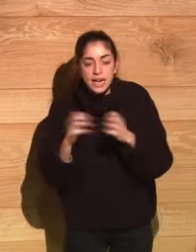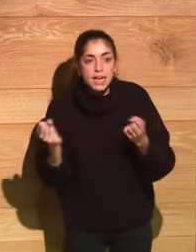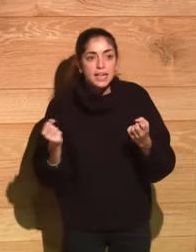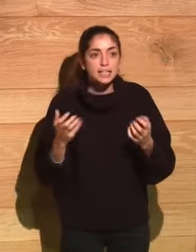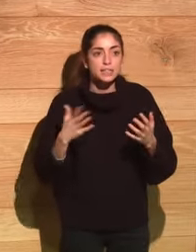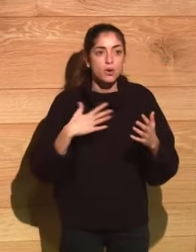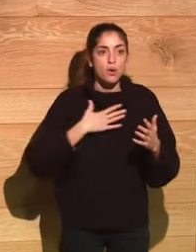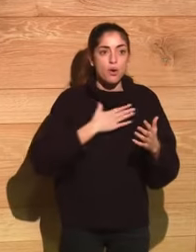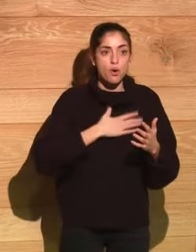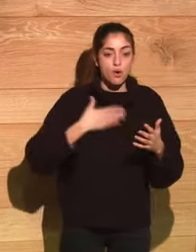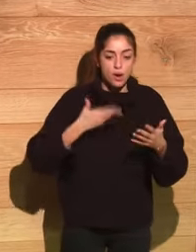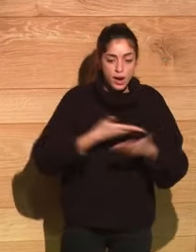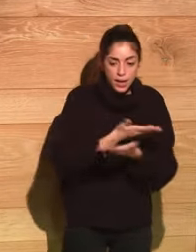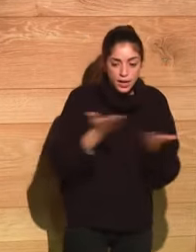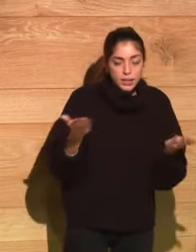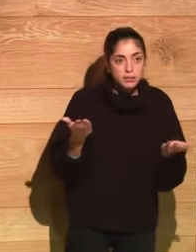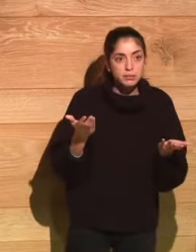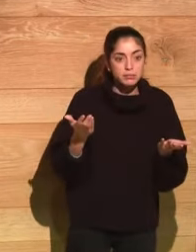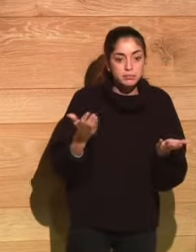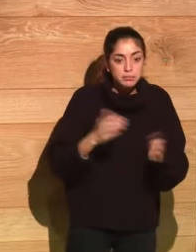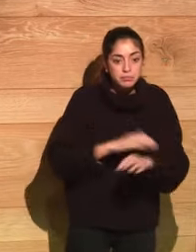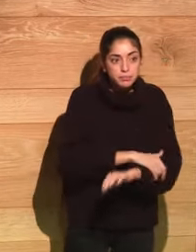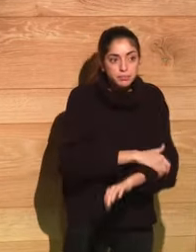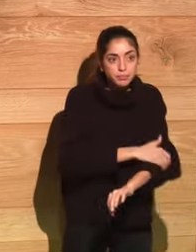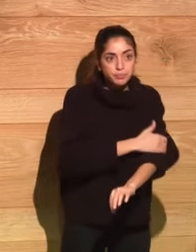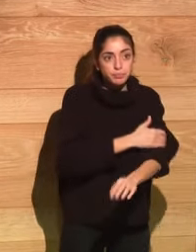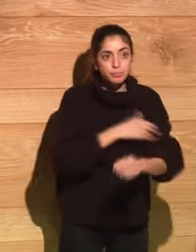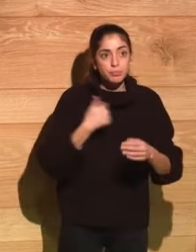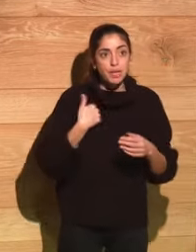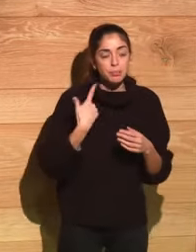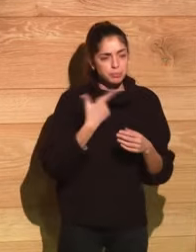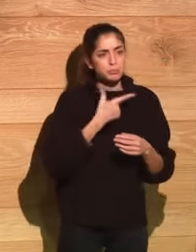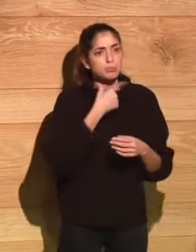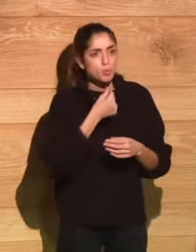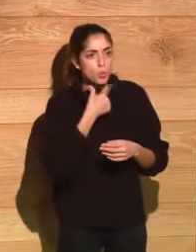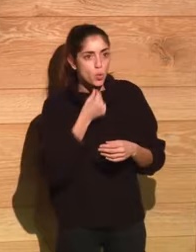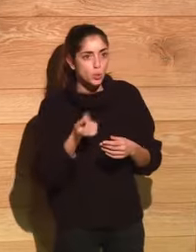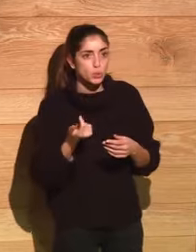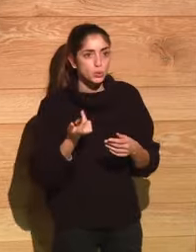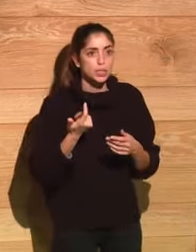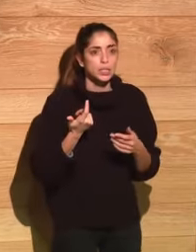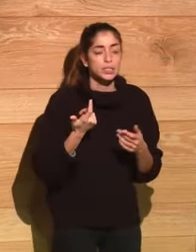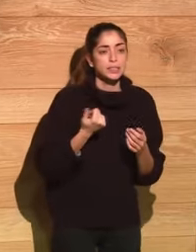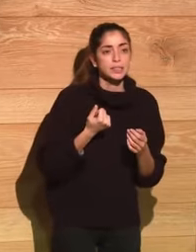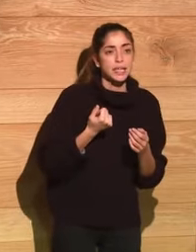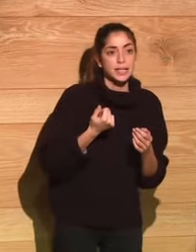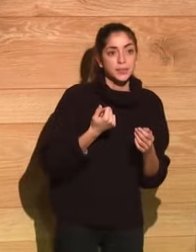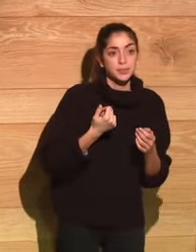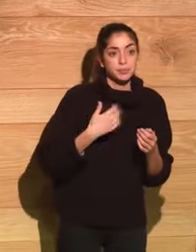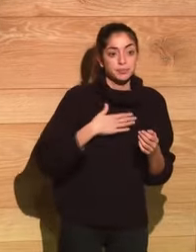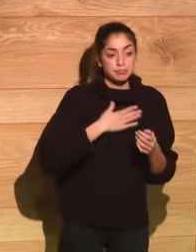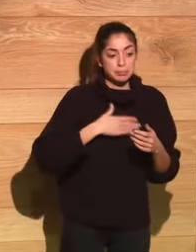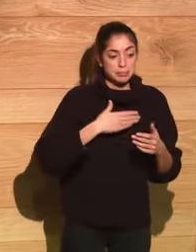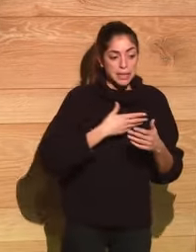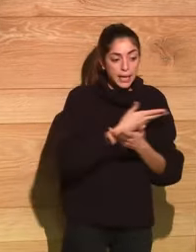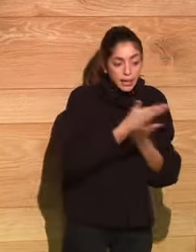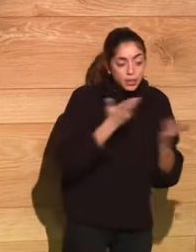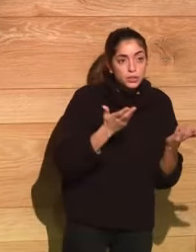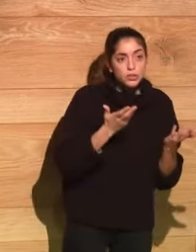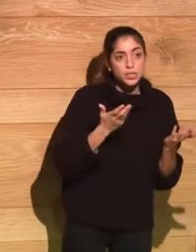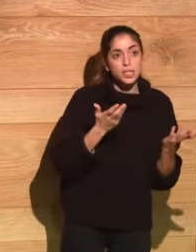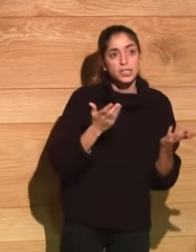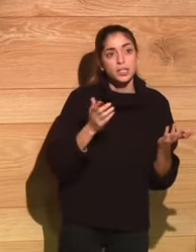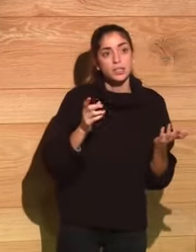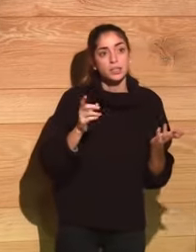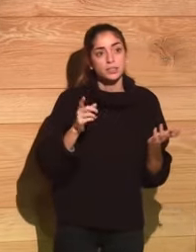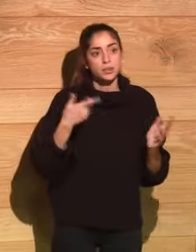otras palabras que aparecen mucho en el libro de Chacel y que a mí me gustan mucho también, entusiasmo y generosidad, definen también, ¿no?, lo que